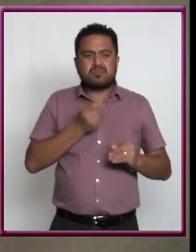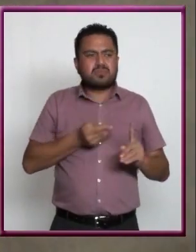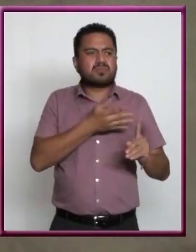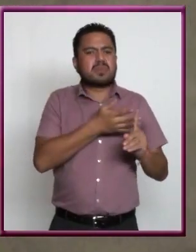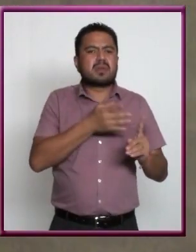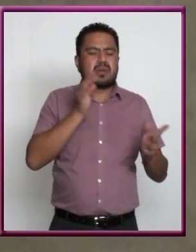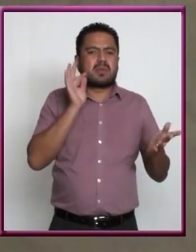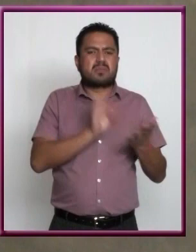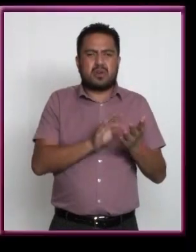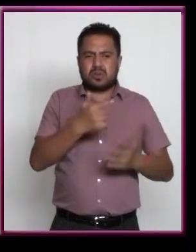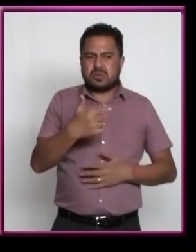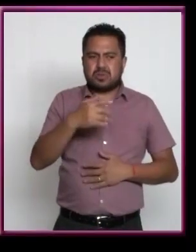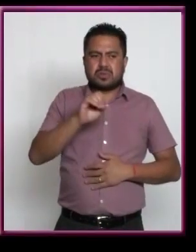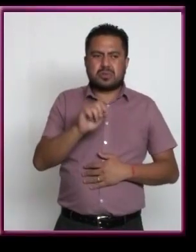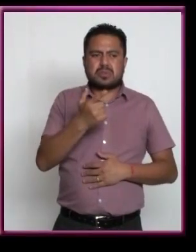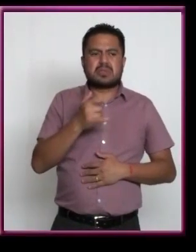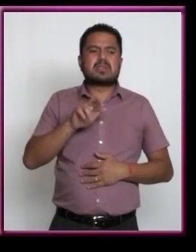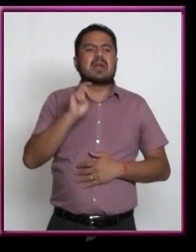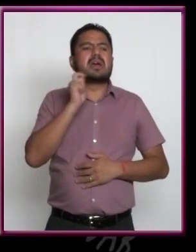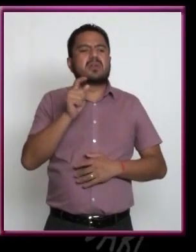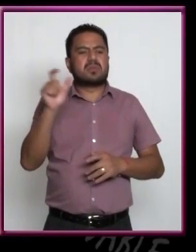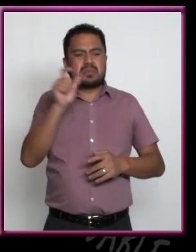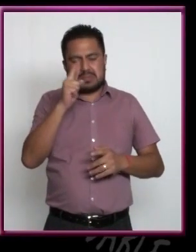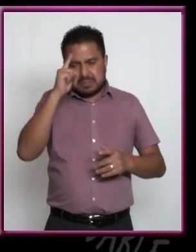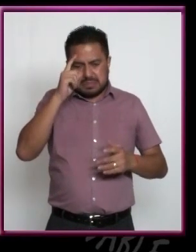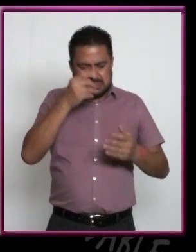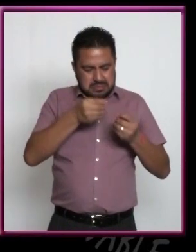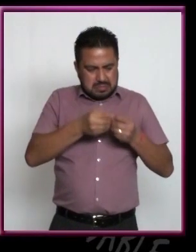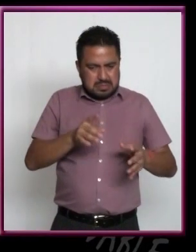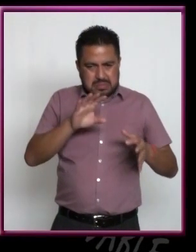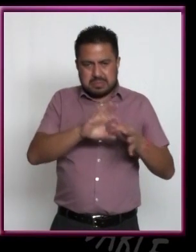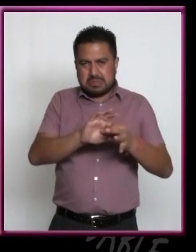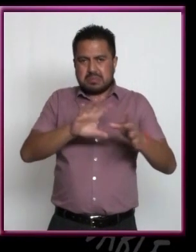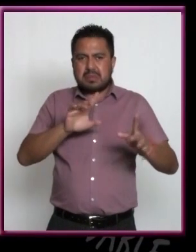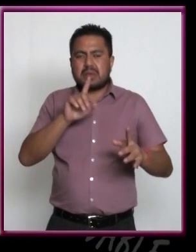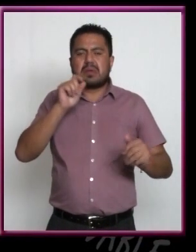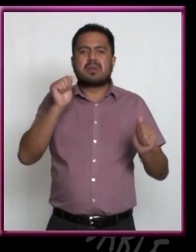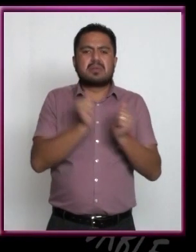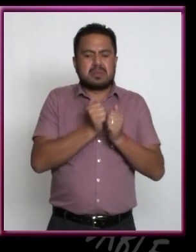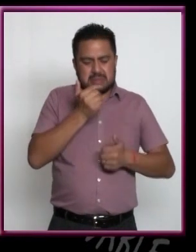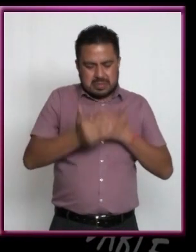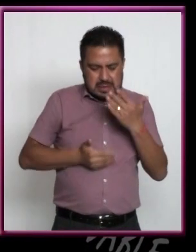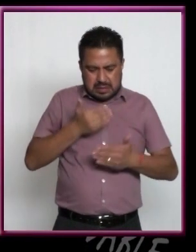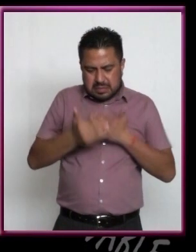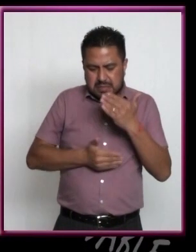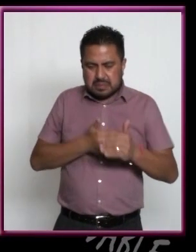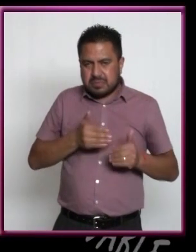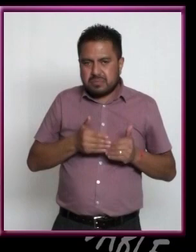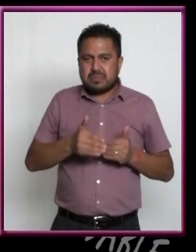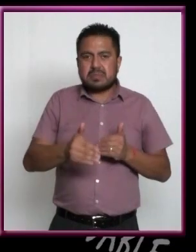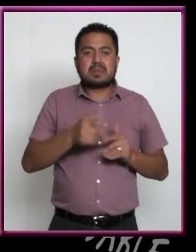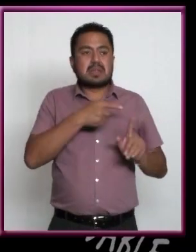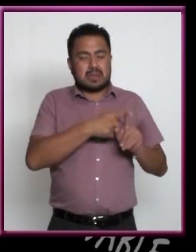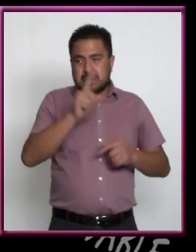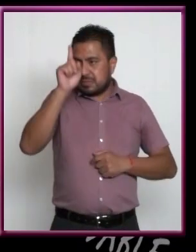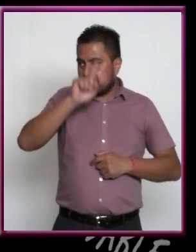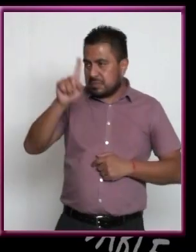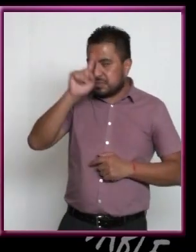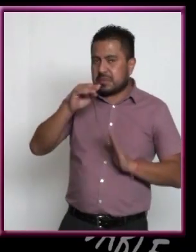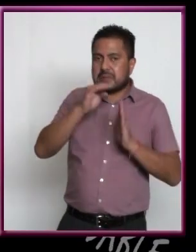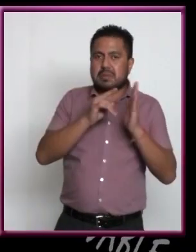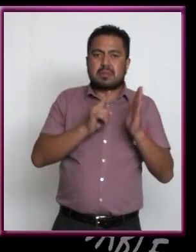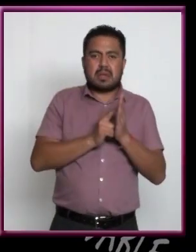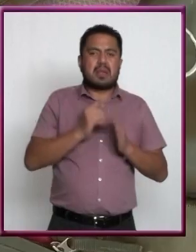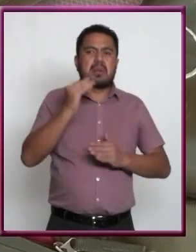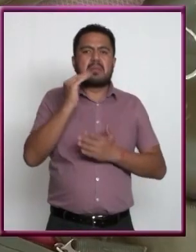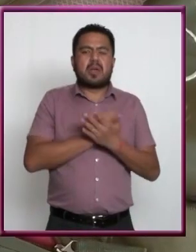denominó punto gotcha al momento en que perdemos la concentración en una sesión de estudio. Él nos recomienda un